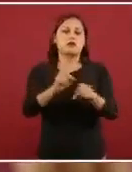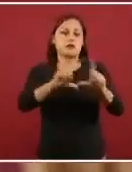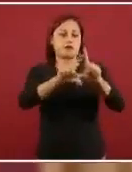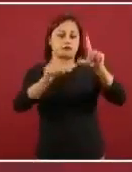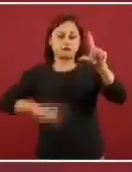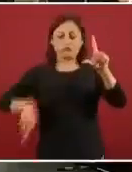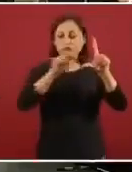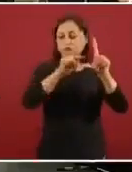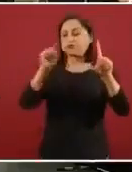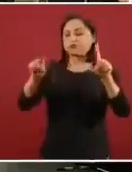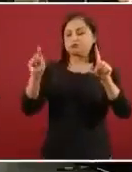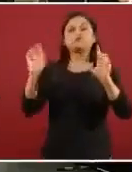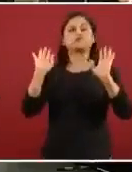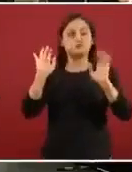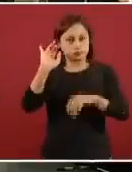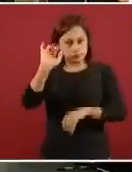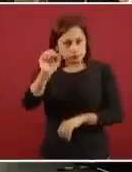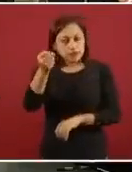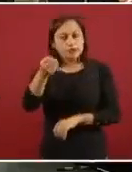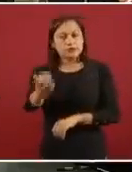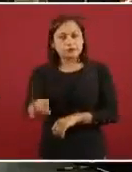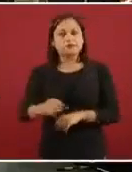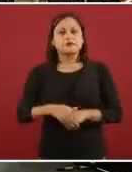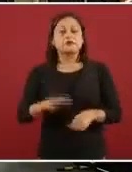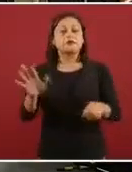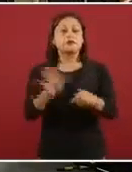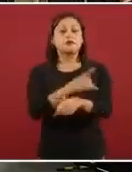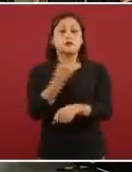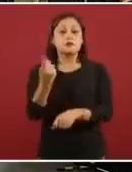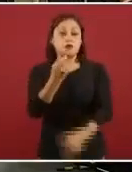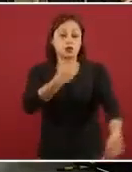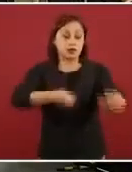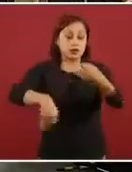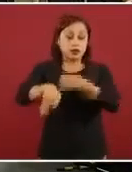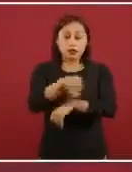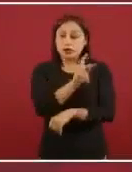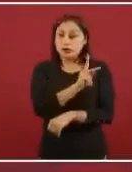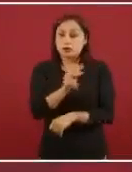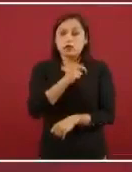Porque todos tenemos que aplicarnos y